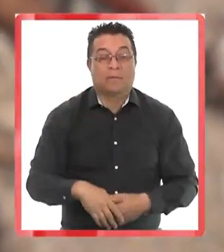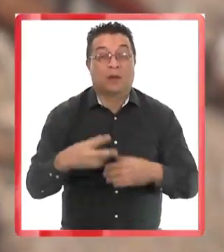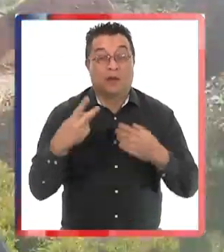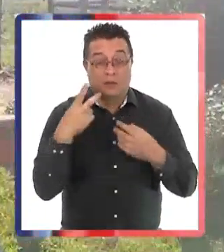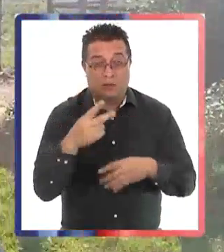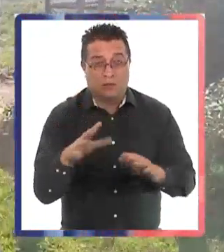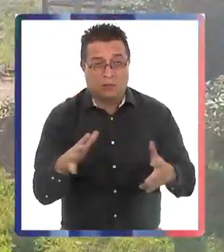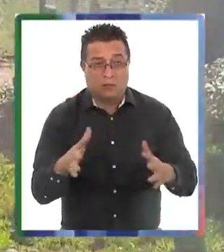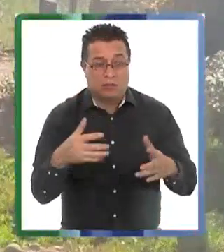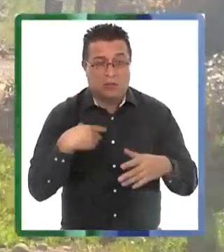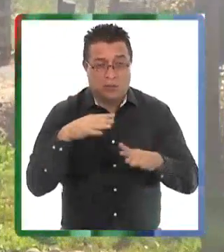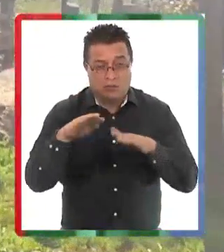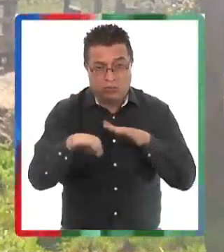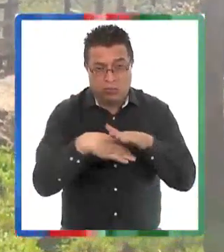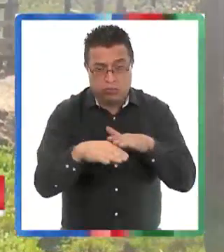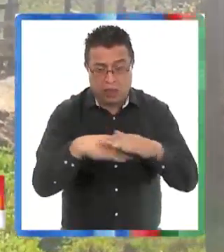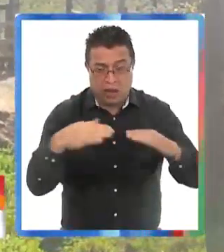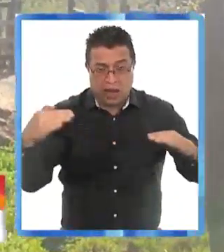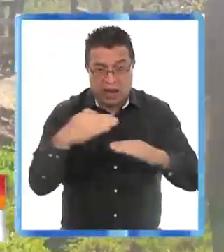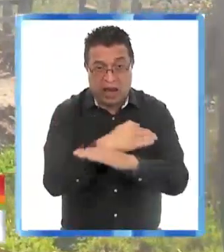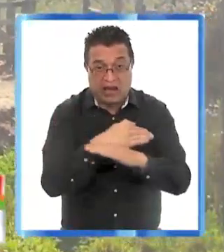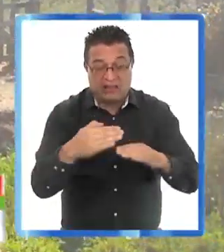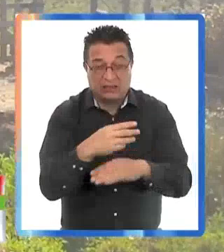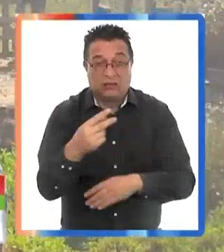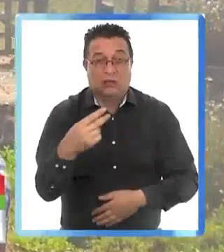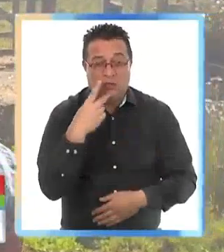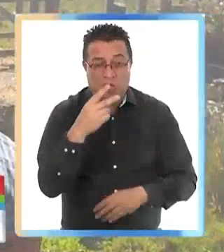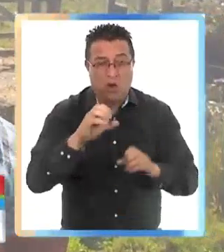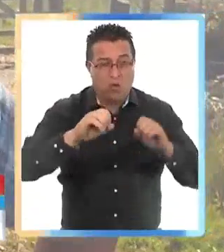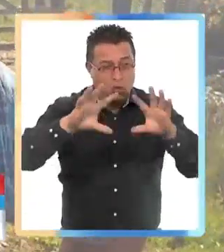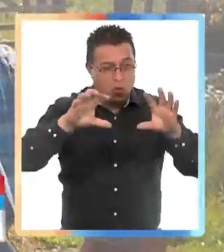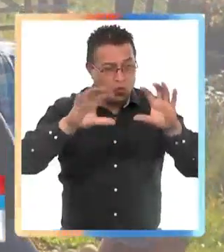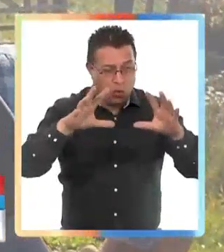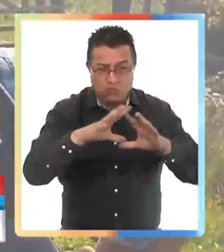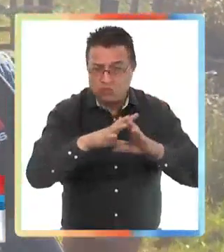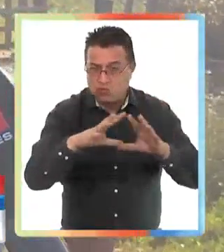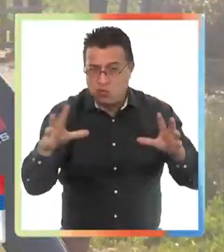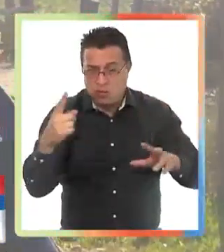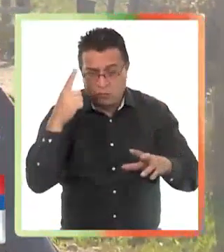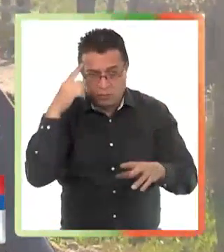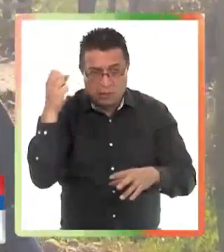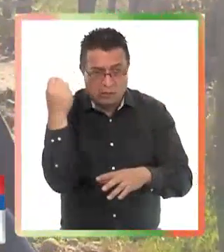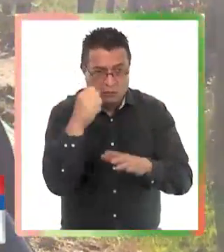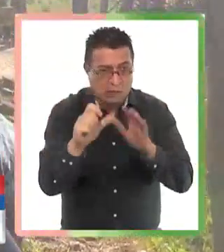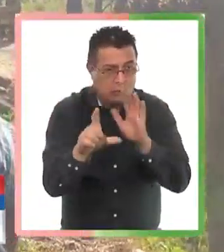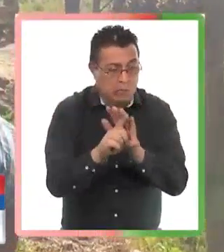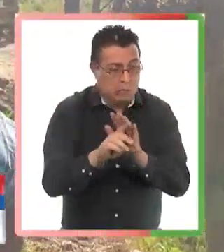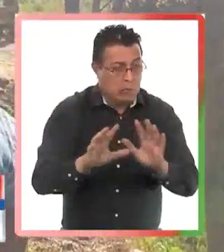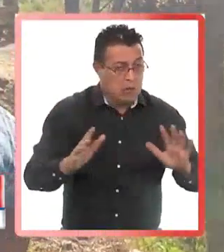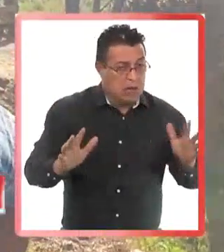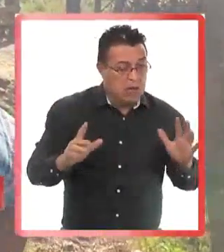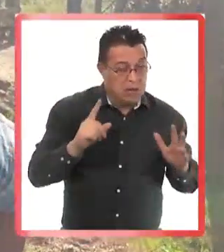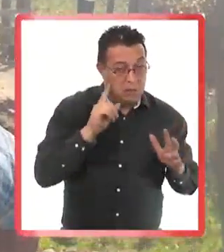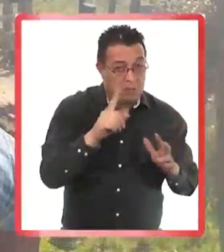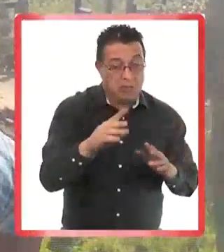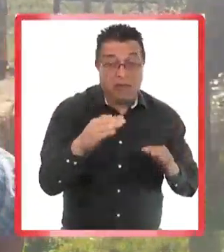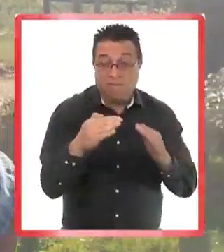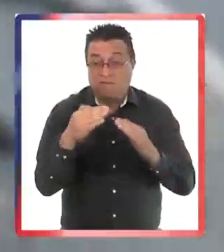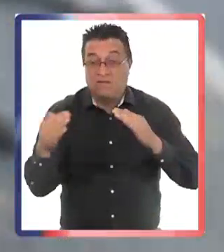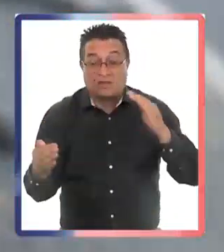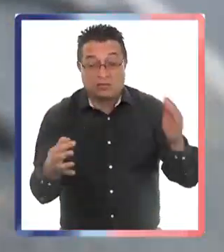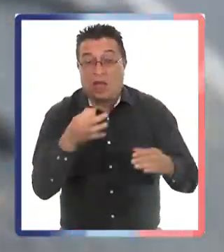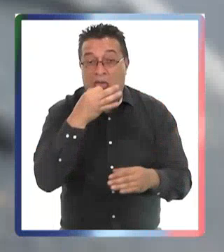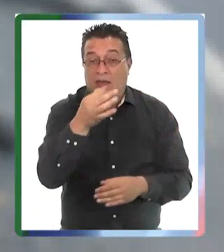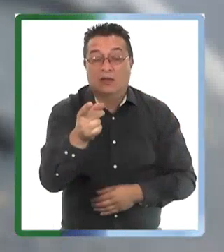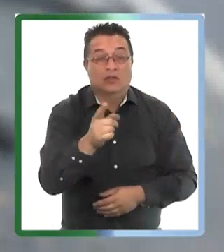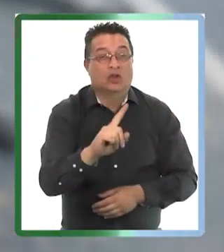heridos. Comenzamos a ver alto movimiento en la carretera y vimos muchas luces, pensábamos que era alguna delincuencia que andaba.